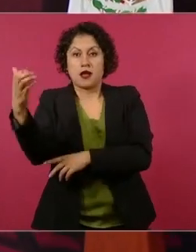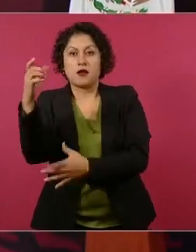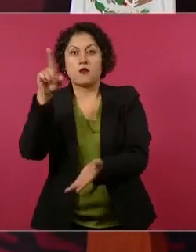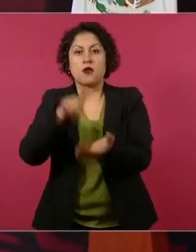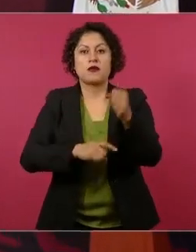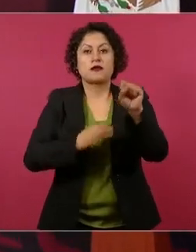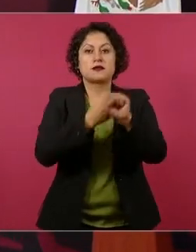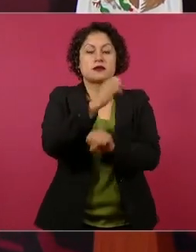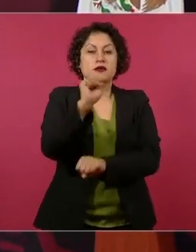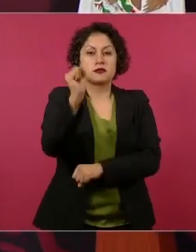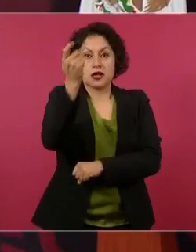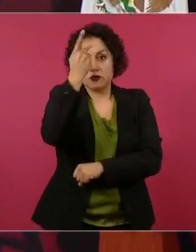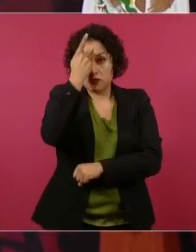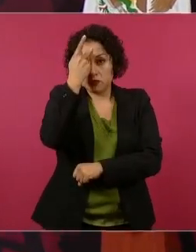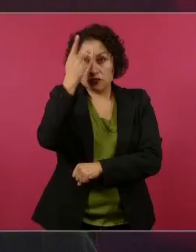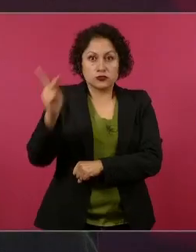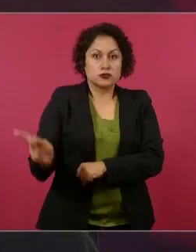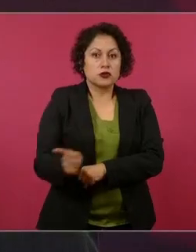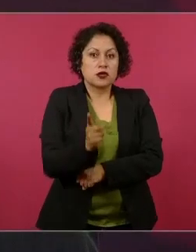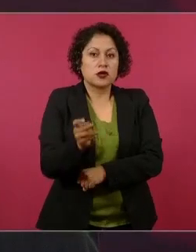de la Huasteca,